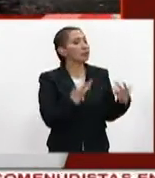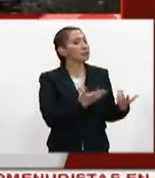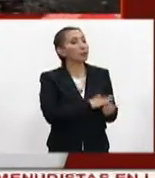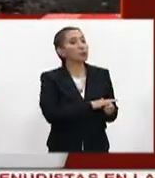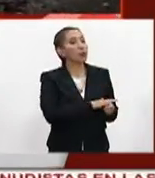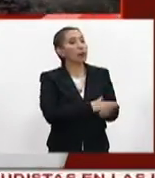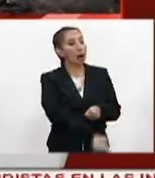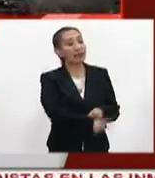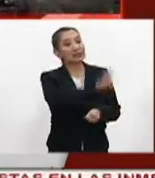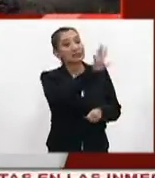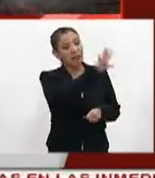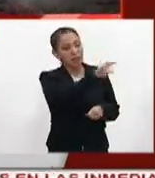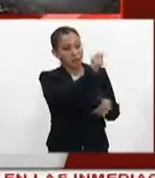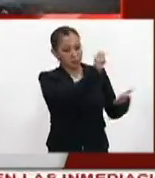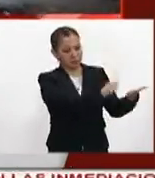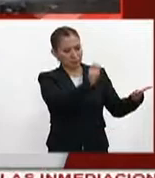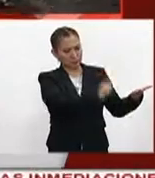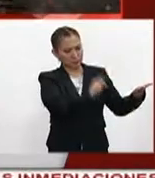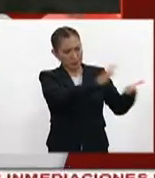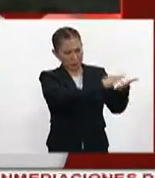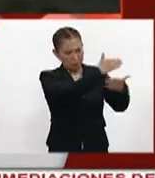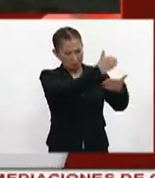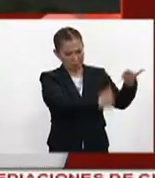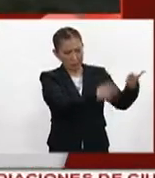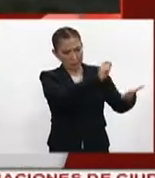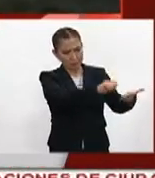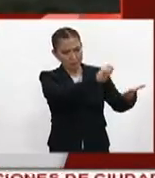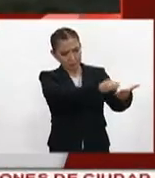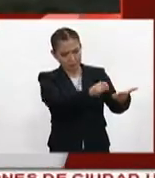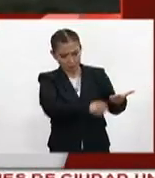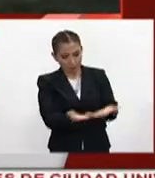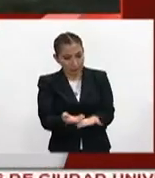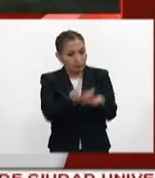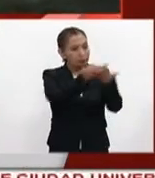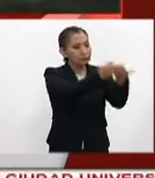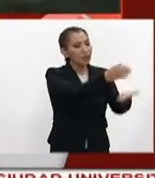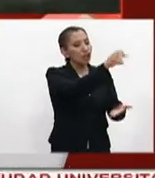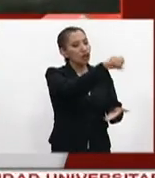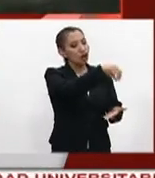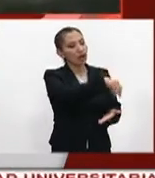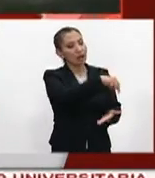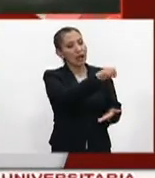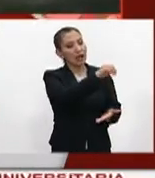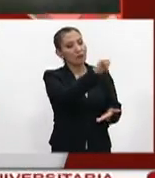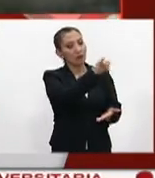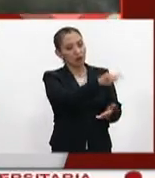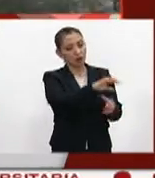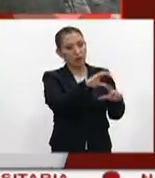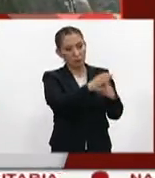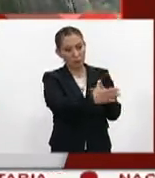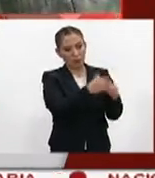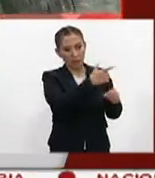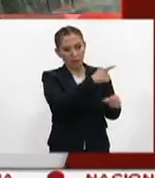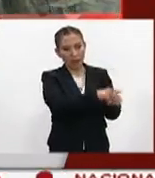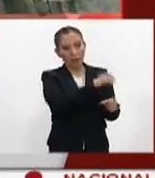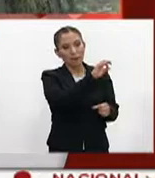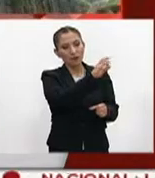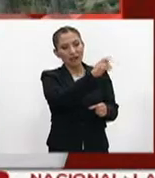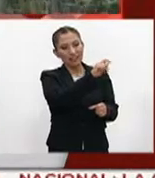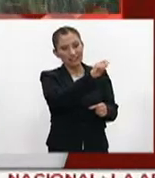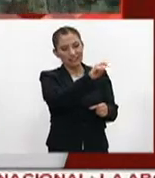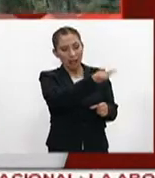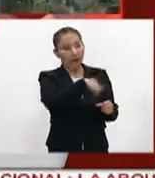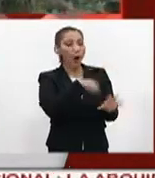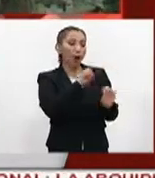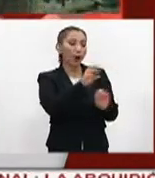es 5 cuartillas que las llevas directamente a la CONAFOR, a la Comisión Nacional Forestal, o